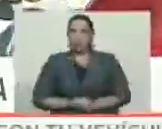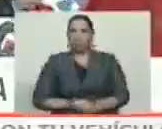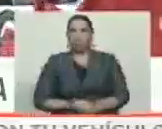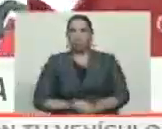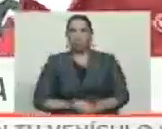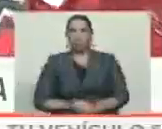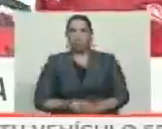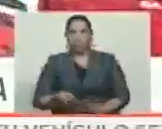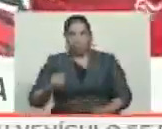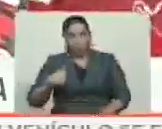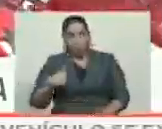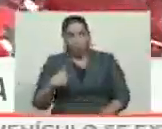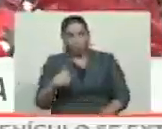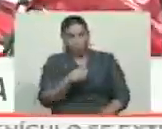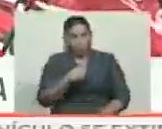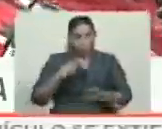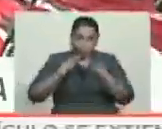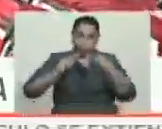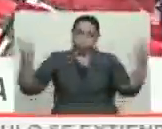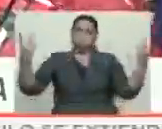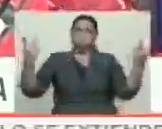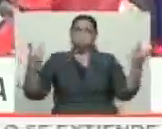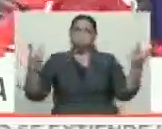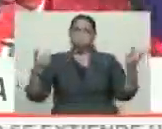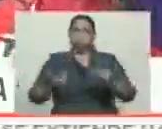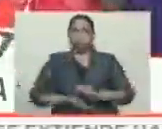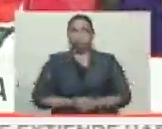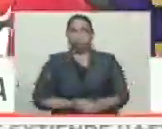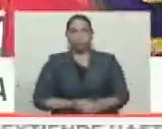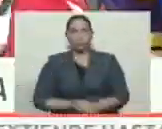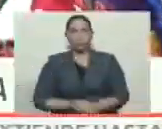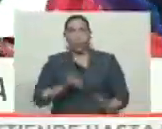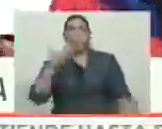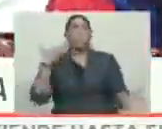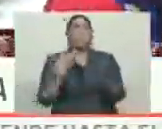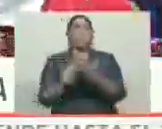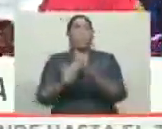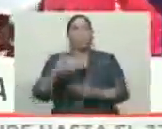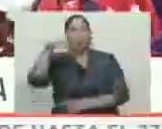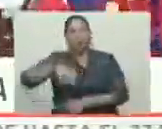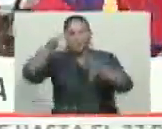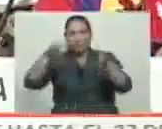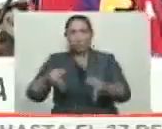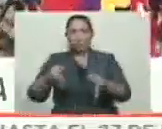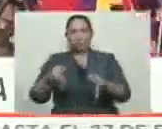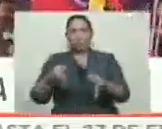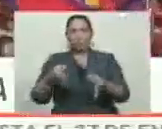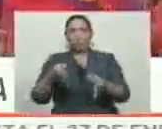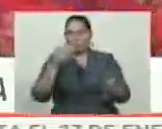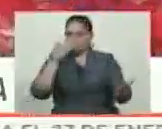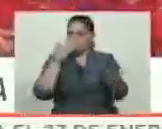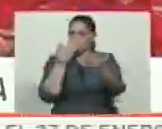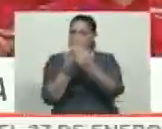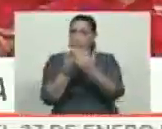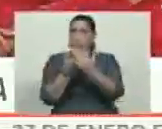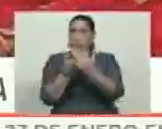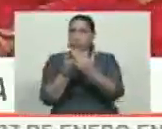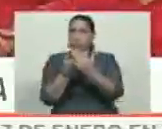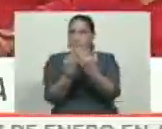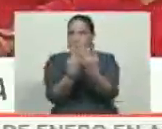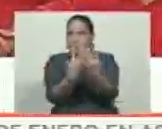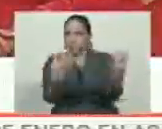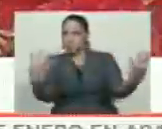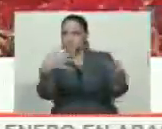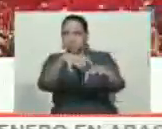Yo les voy a decir algo, queridos hermanos y hermanas. Y lo propongo aquí formalmente ante esta